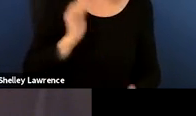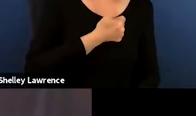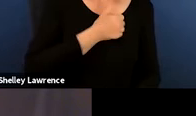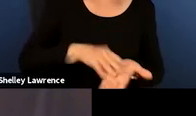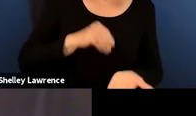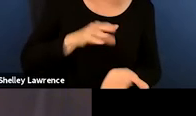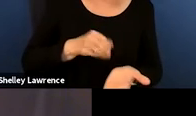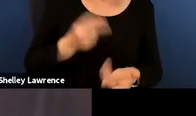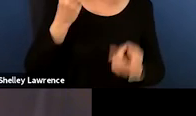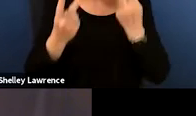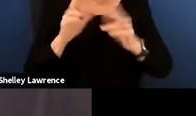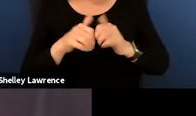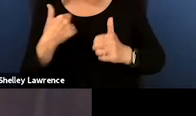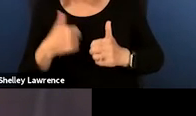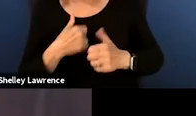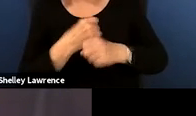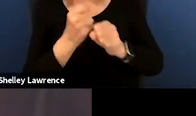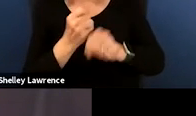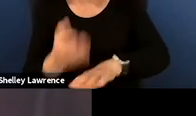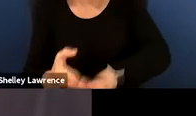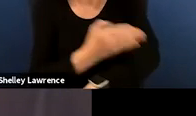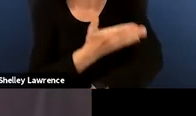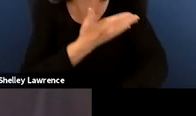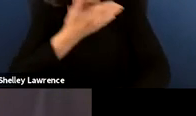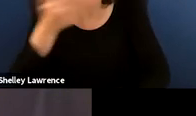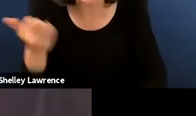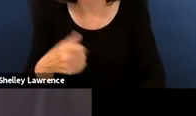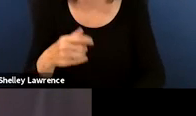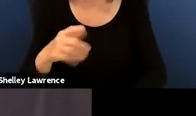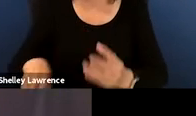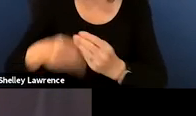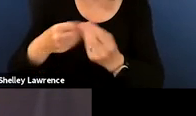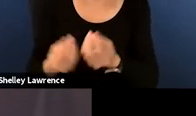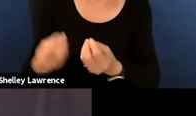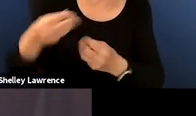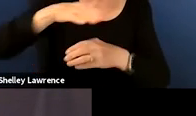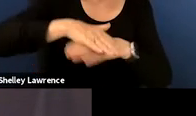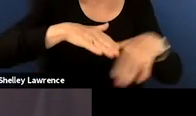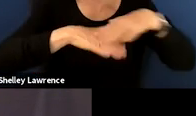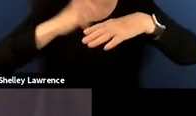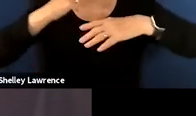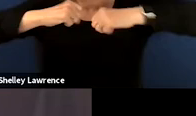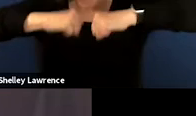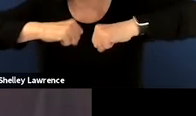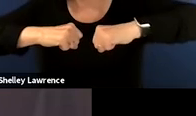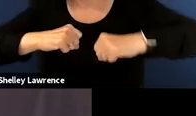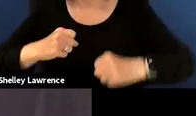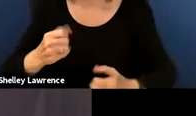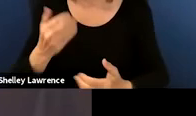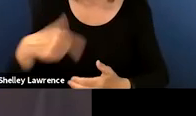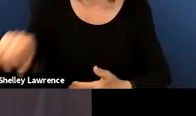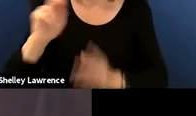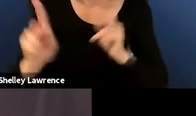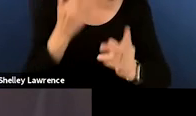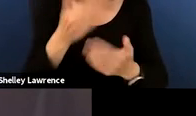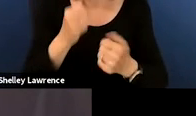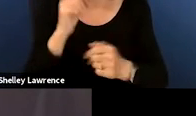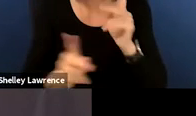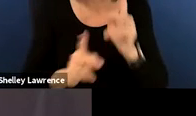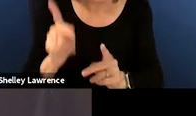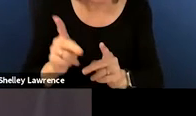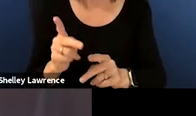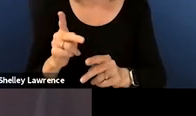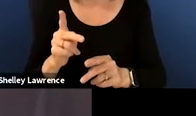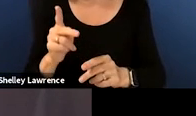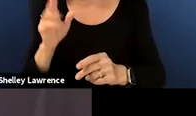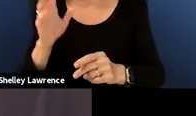seguimos aprendiendo para ver cómo podemos hacer un mejor trabajo y dar más protección. Gracias a